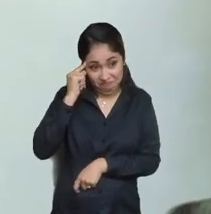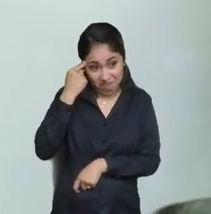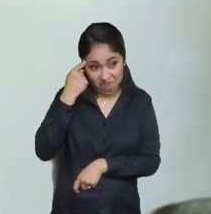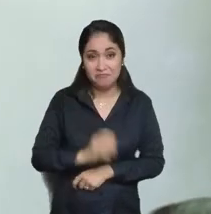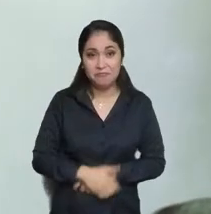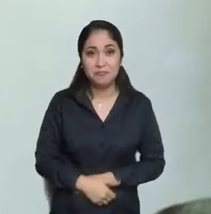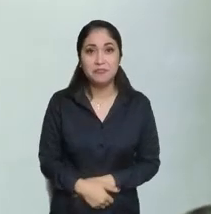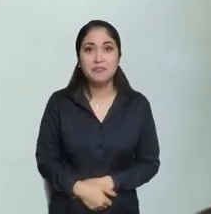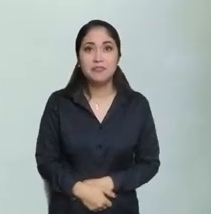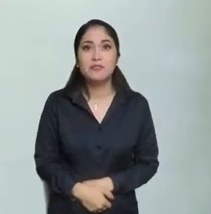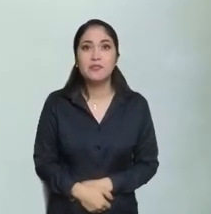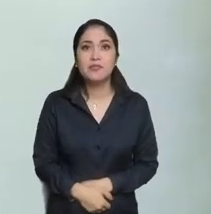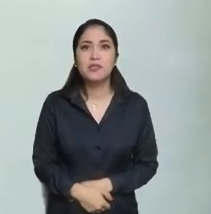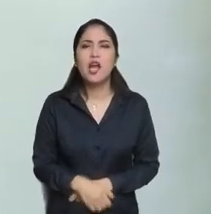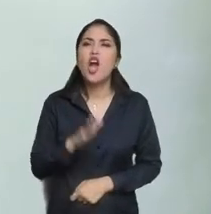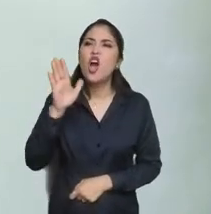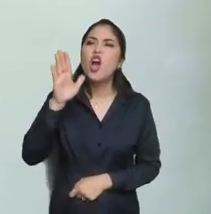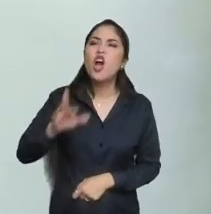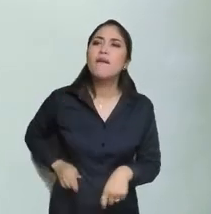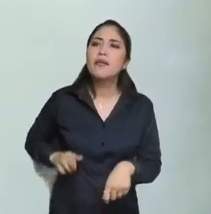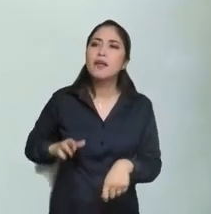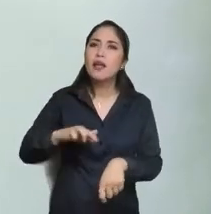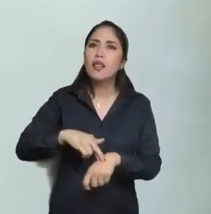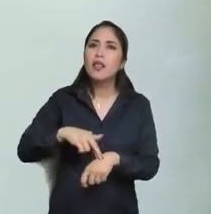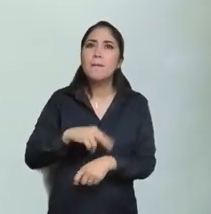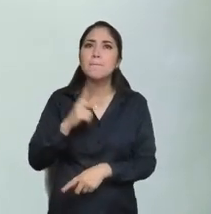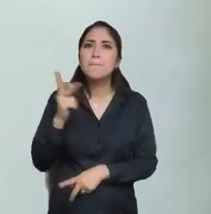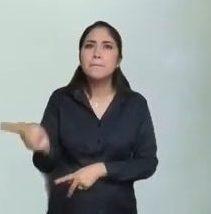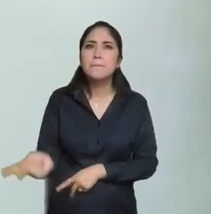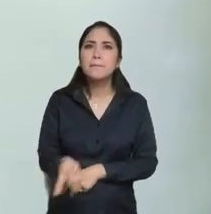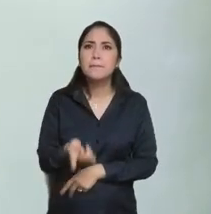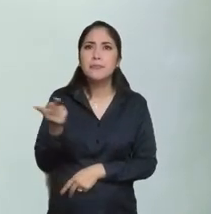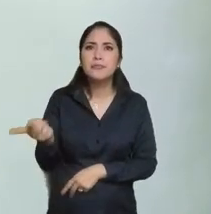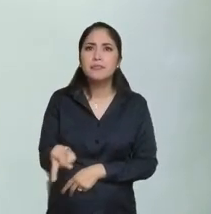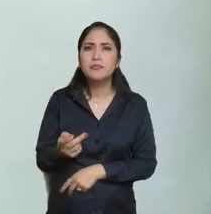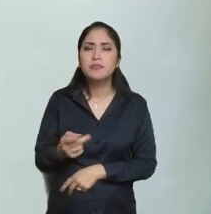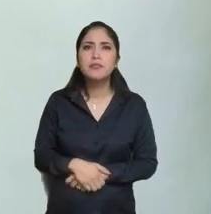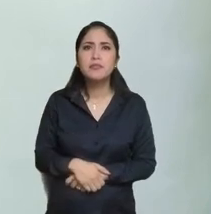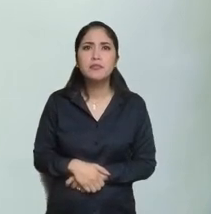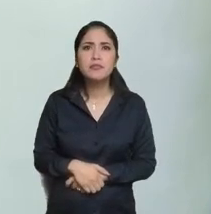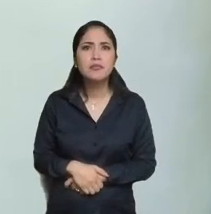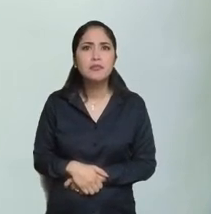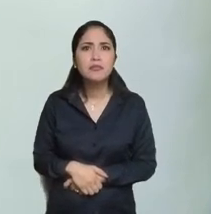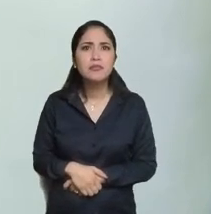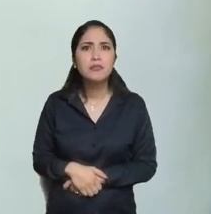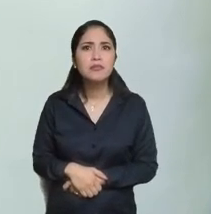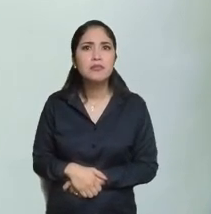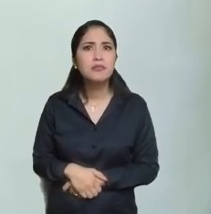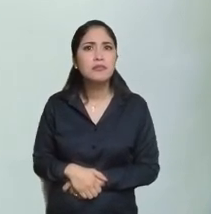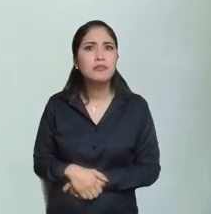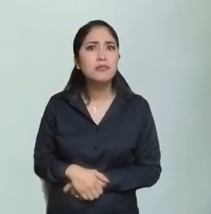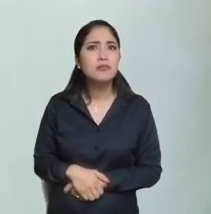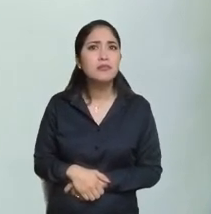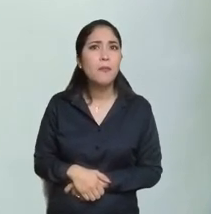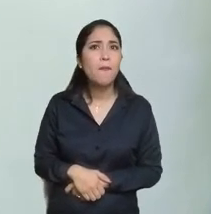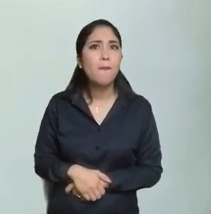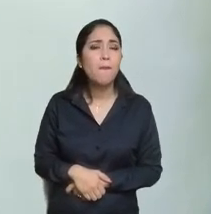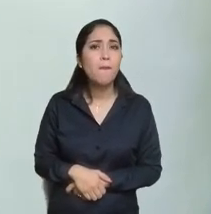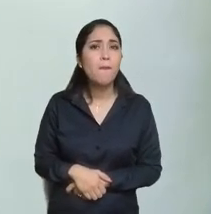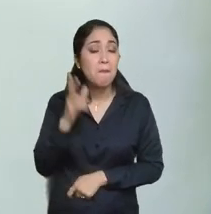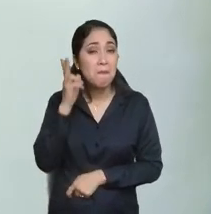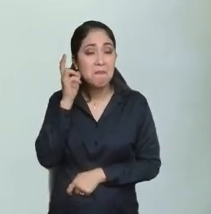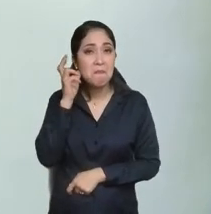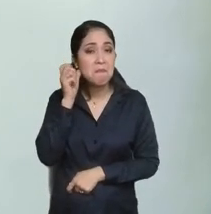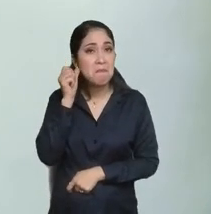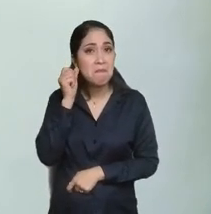Gobernador, preguntarle si ya saben bien así acerca de si se va a poder meter el gobierno, los diputados,